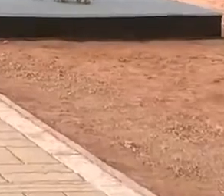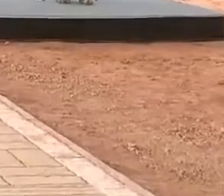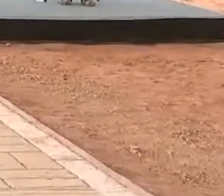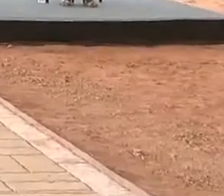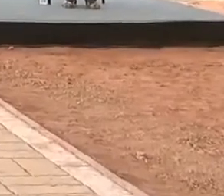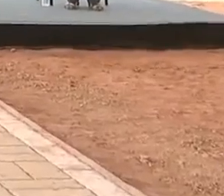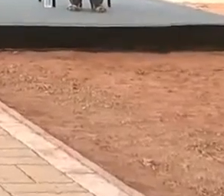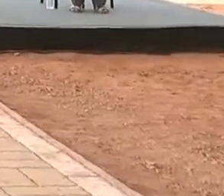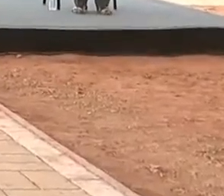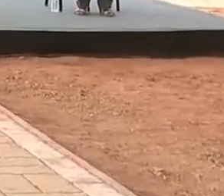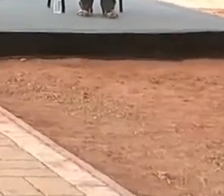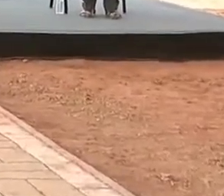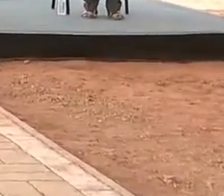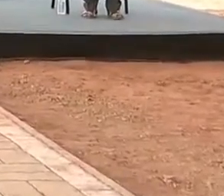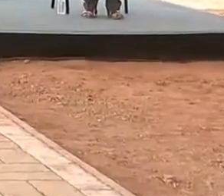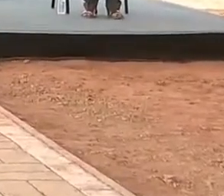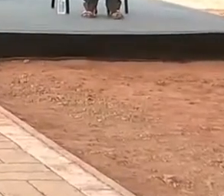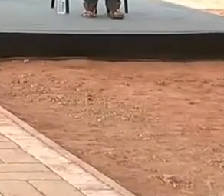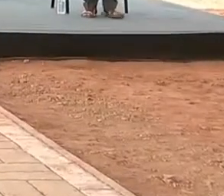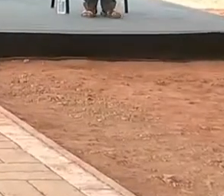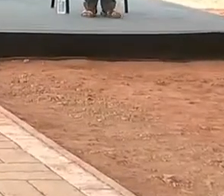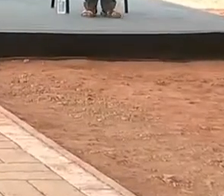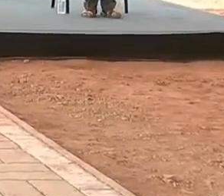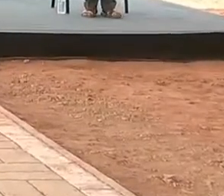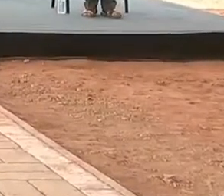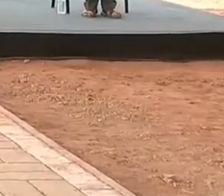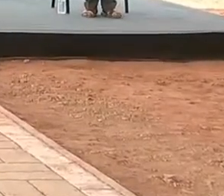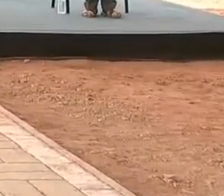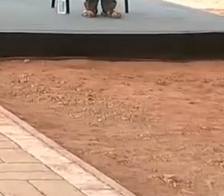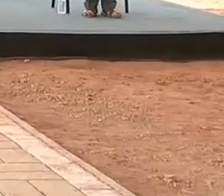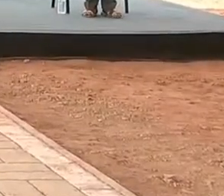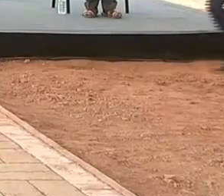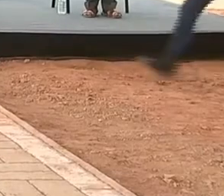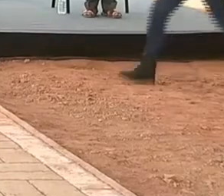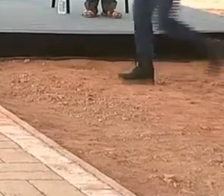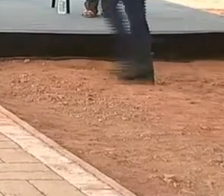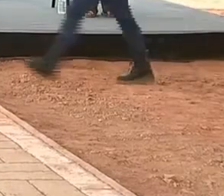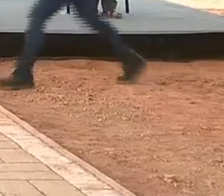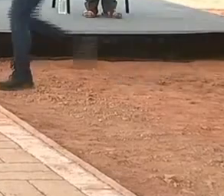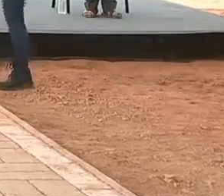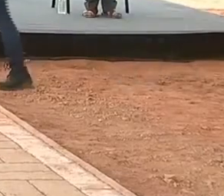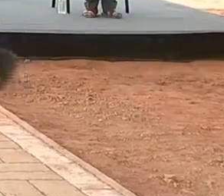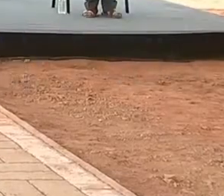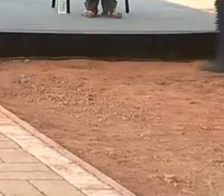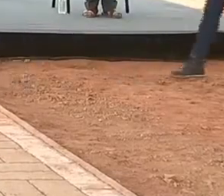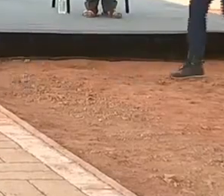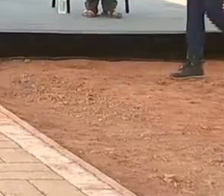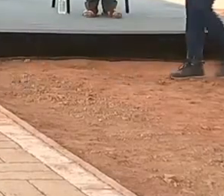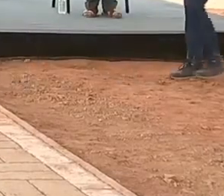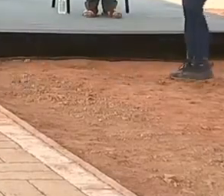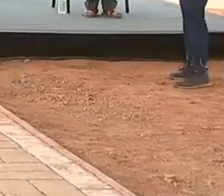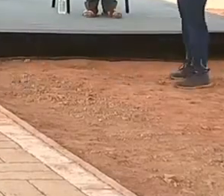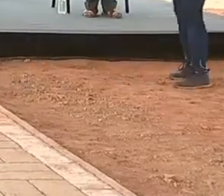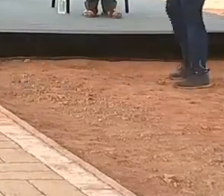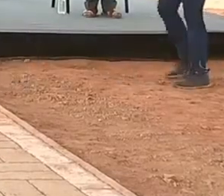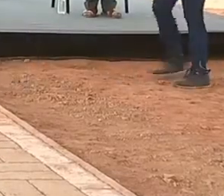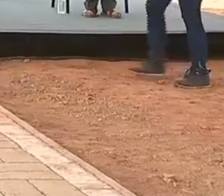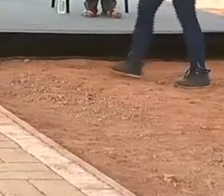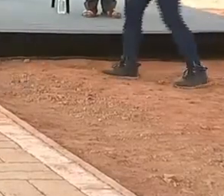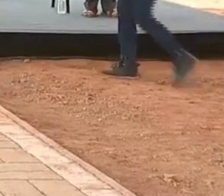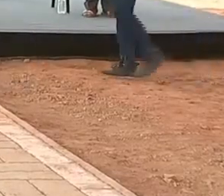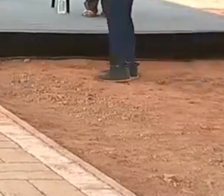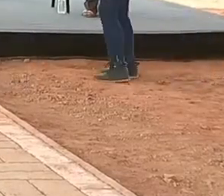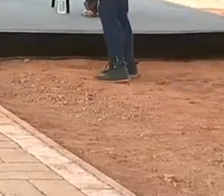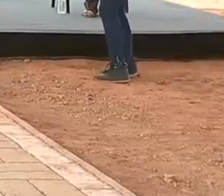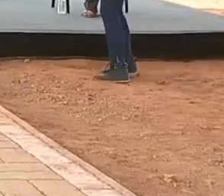En estos momentos, el presidente constitucional de los Estados Unidos Mexicanos, licenciado Andrés Manuel López Obrador,